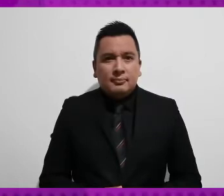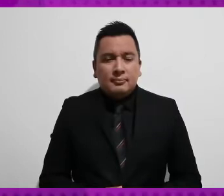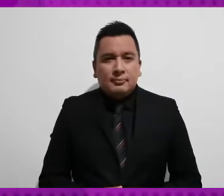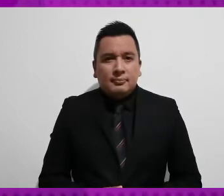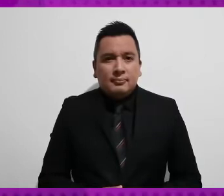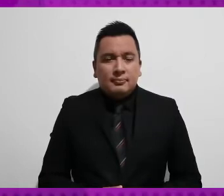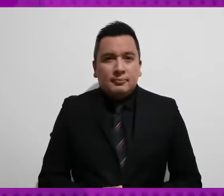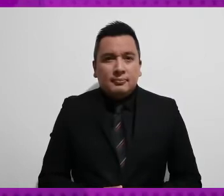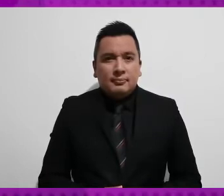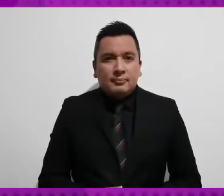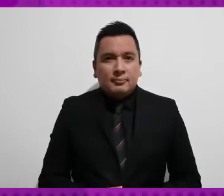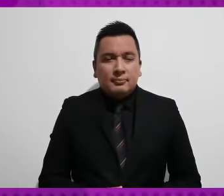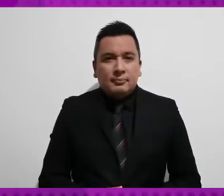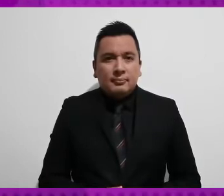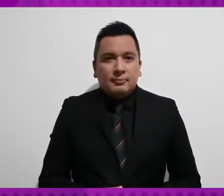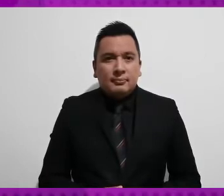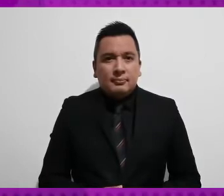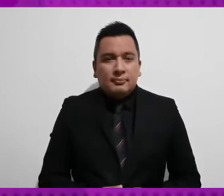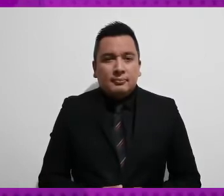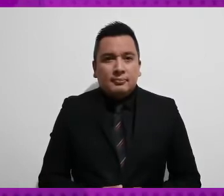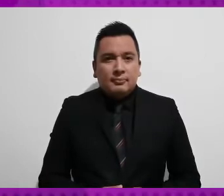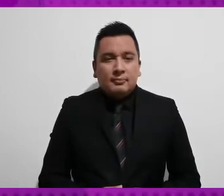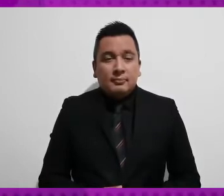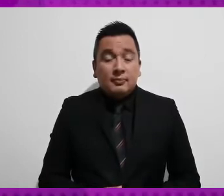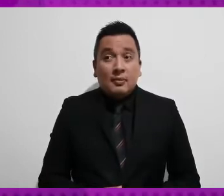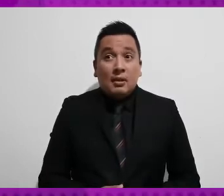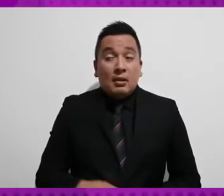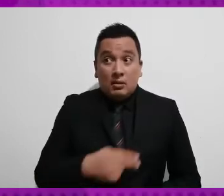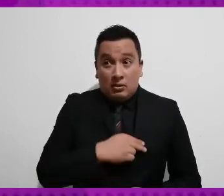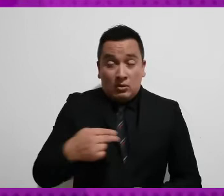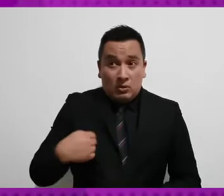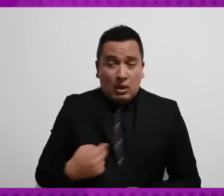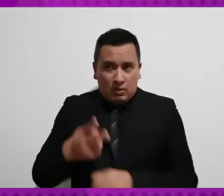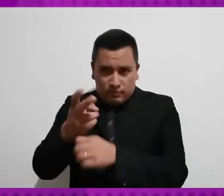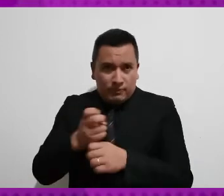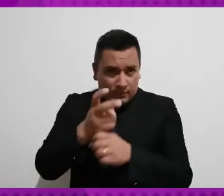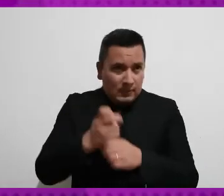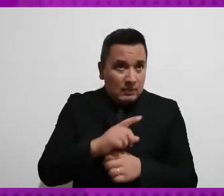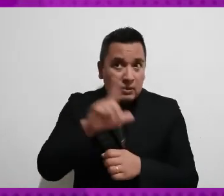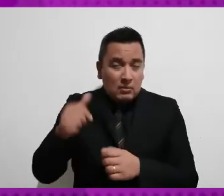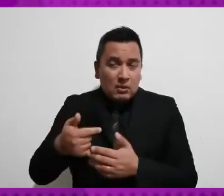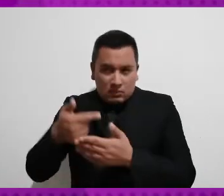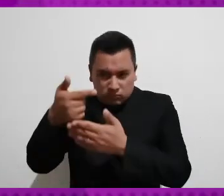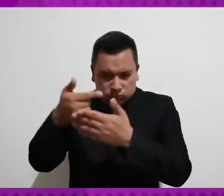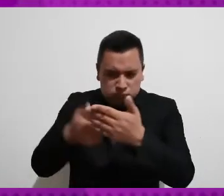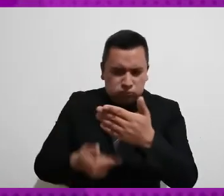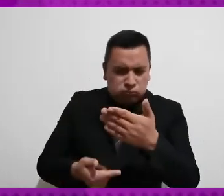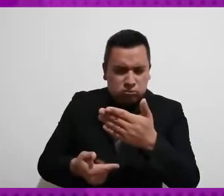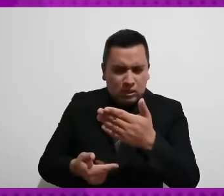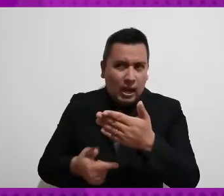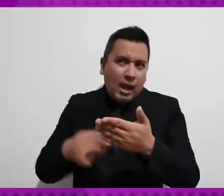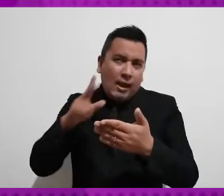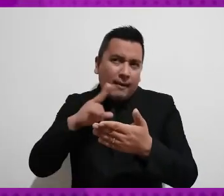las listas de ciudadanía que cumple los requisitos para ser funcionarios de mesa directiva de casilla, viene una segunda insaculación, que es cuando